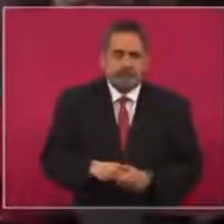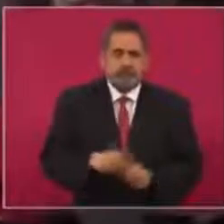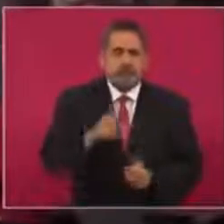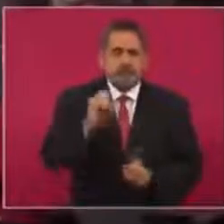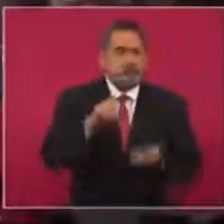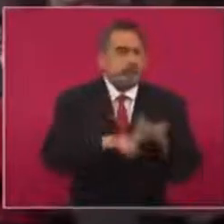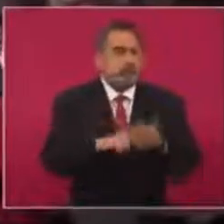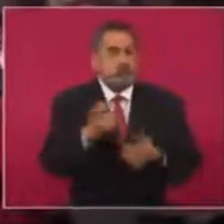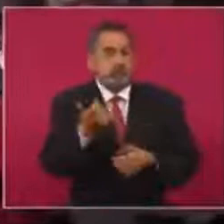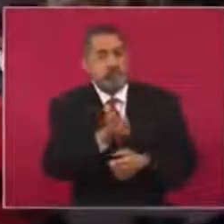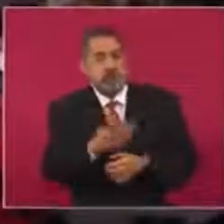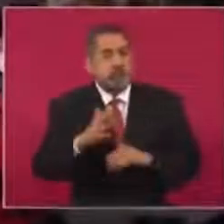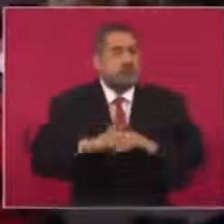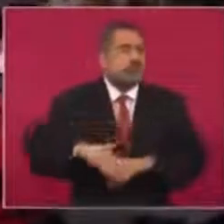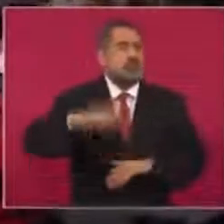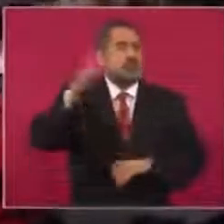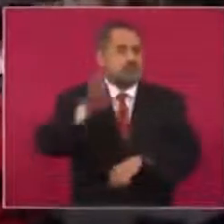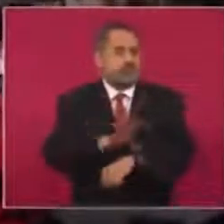los precios de la luz.